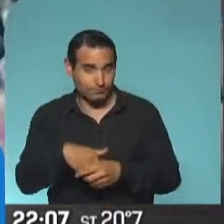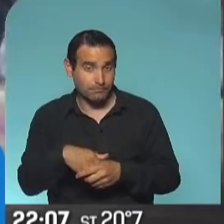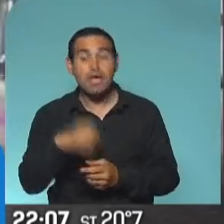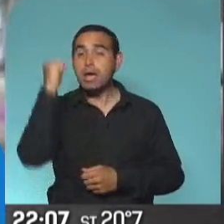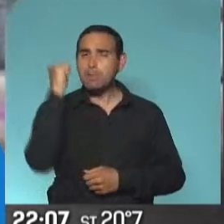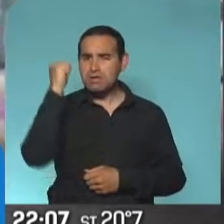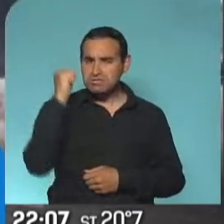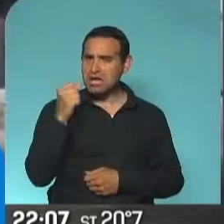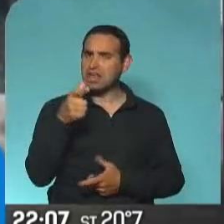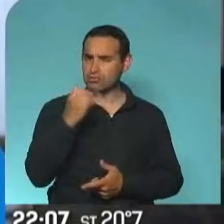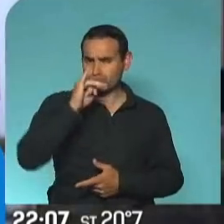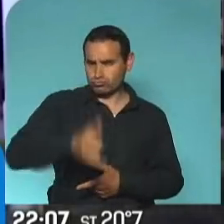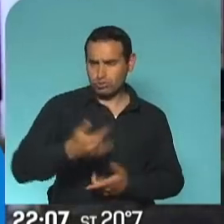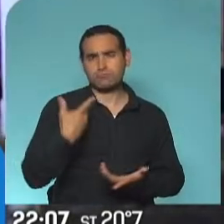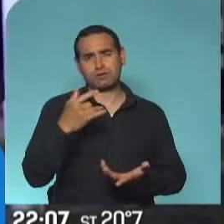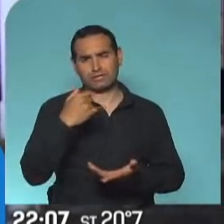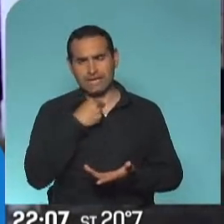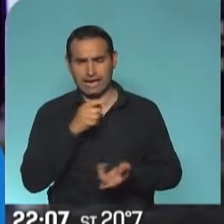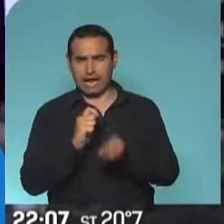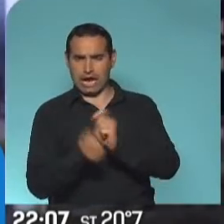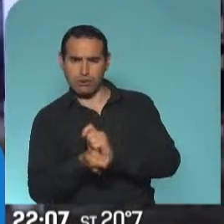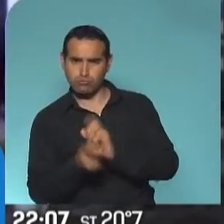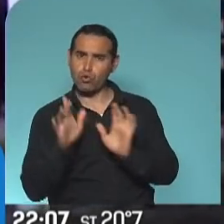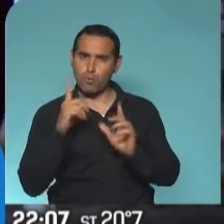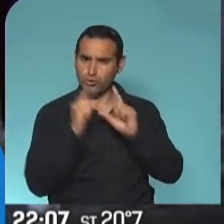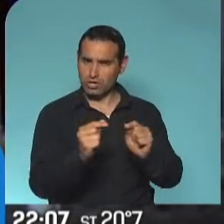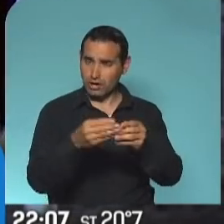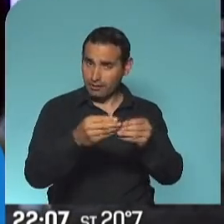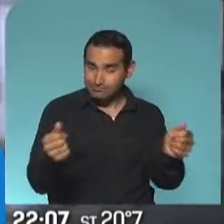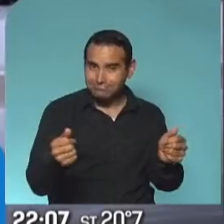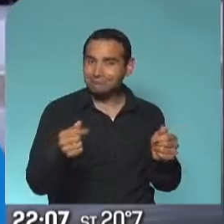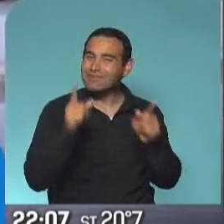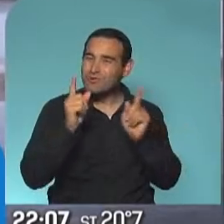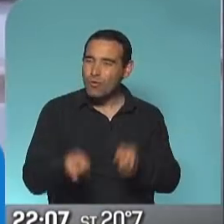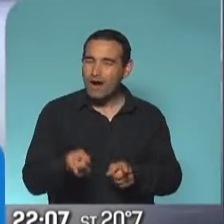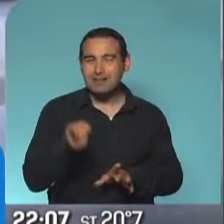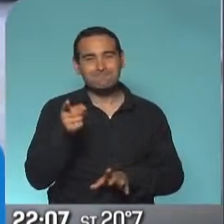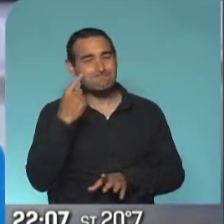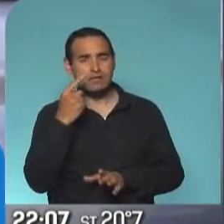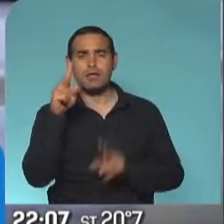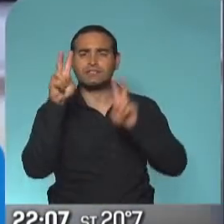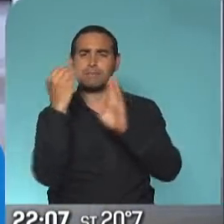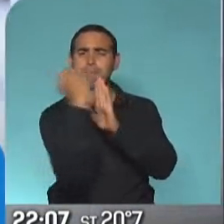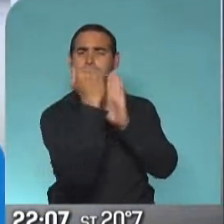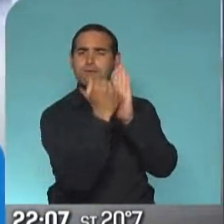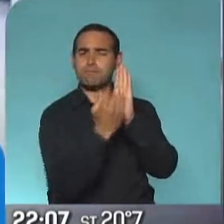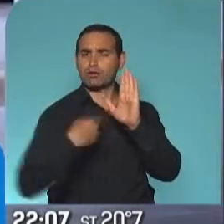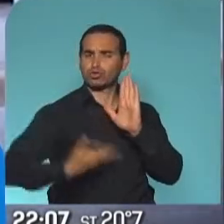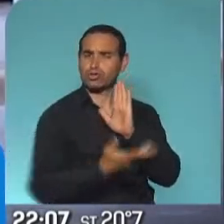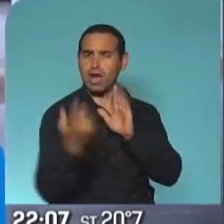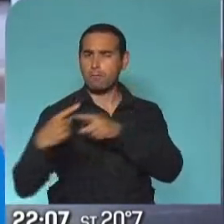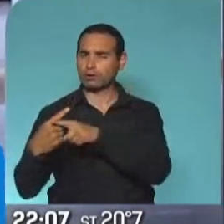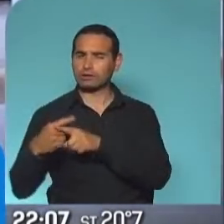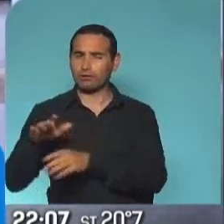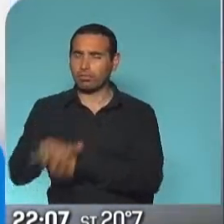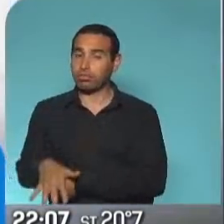se muestre dispuesto a hacer concesiones económicas para desactivar las protestas, hablando de privilegiar una agenda ciudadana por sobre una política,